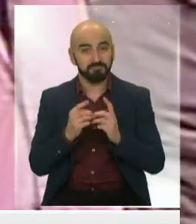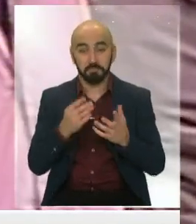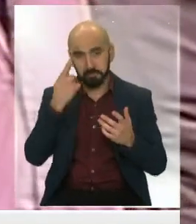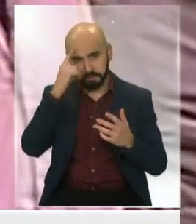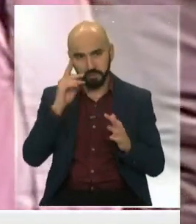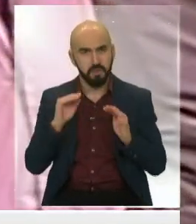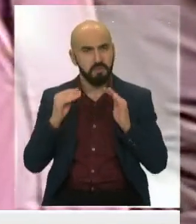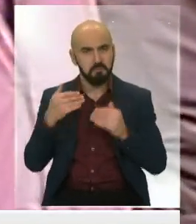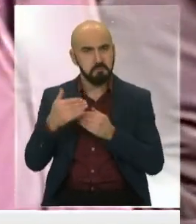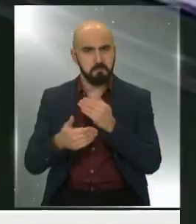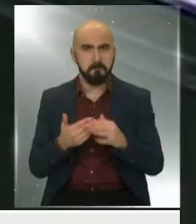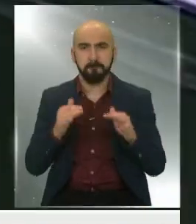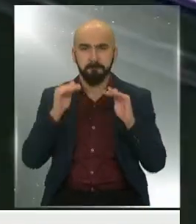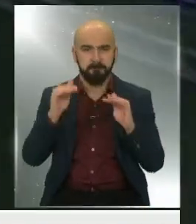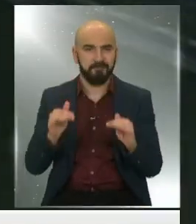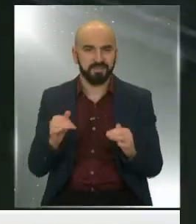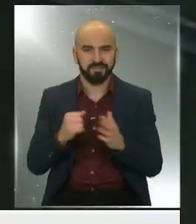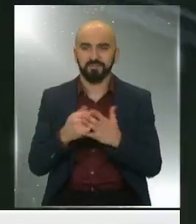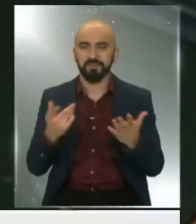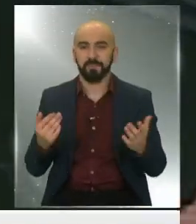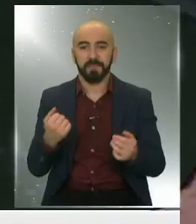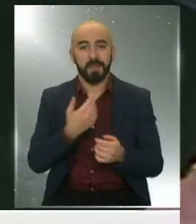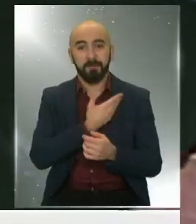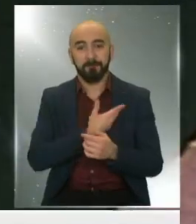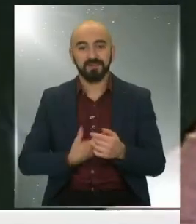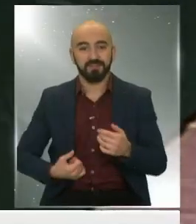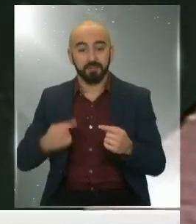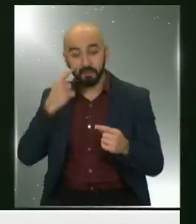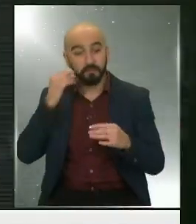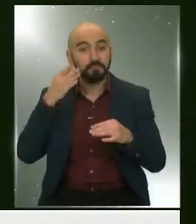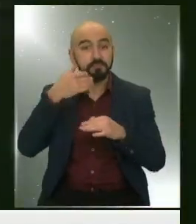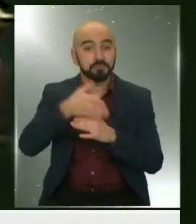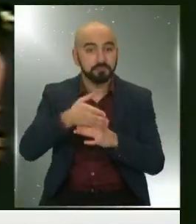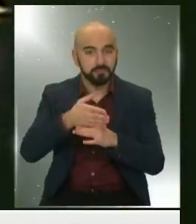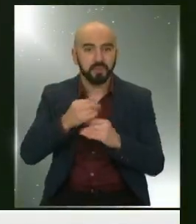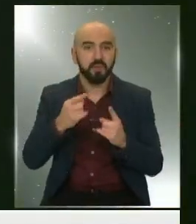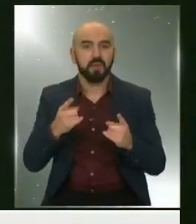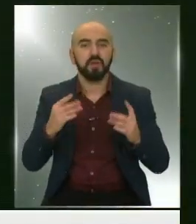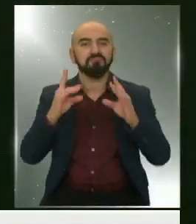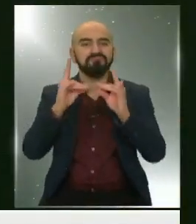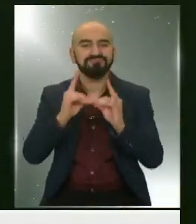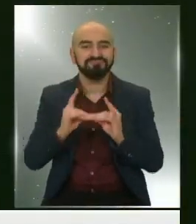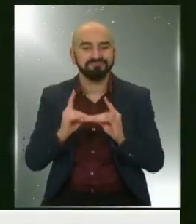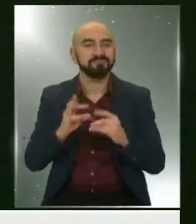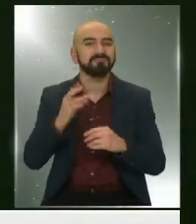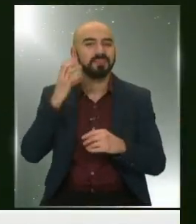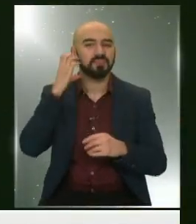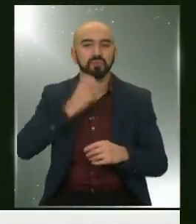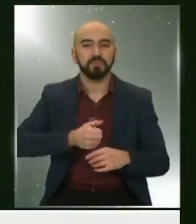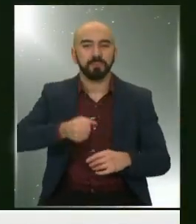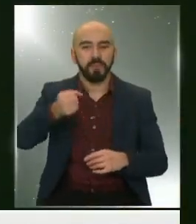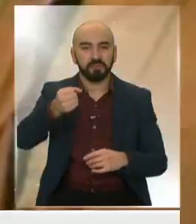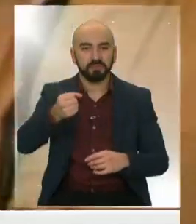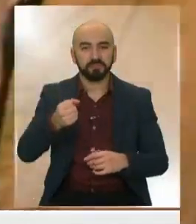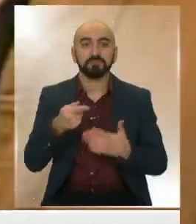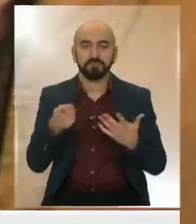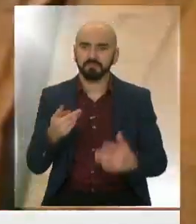mismo. La visita del presidente a la cripta donde están los restos de Prat y sus acompañantes resulta un hecho